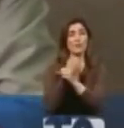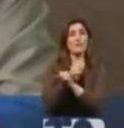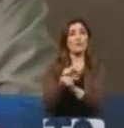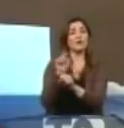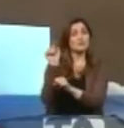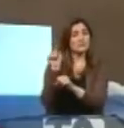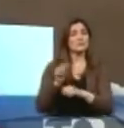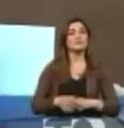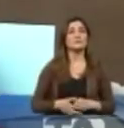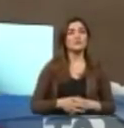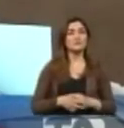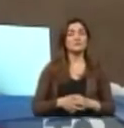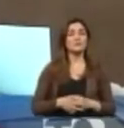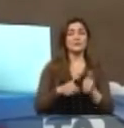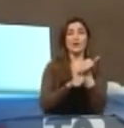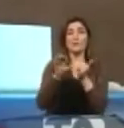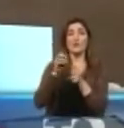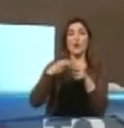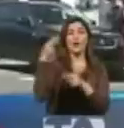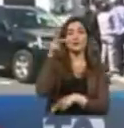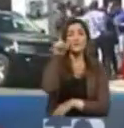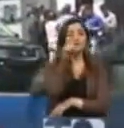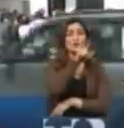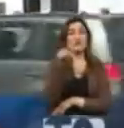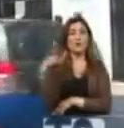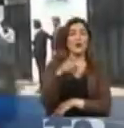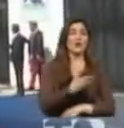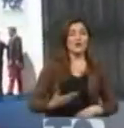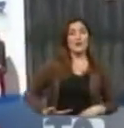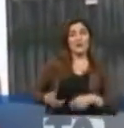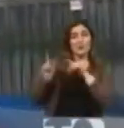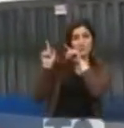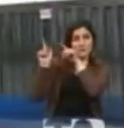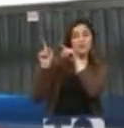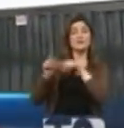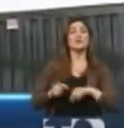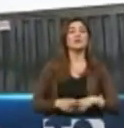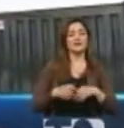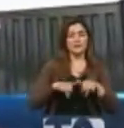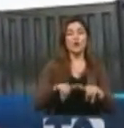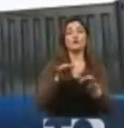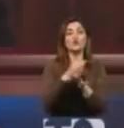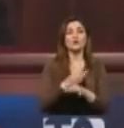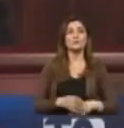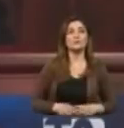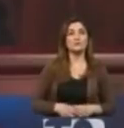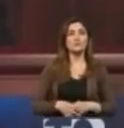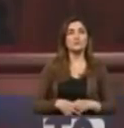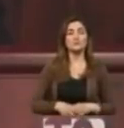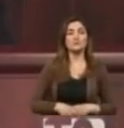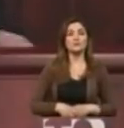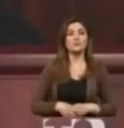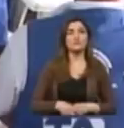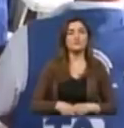interponerse recursos. Mientras tanto, el hermano del exfiscal Patricio Vaca, presidente del Tribunal Contencioso Electoral, continúa en funciones. En Quito, María